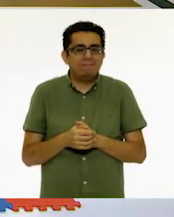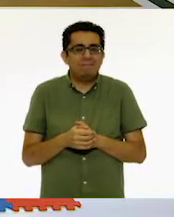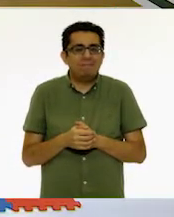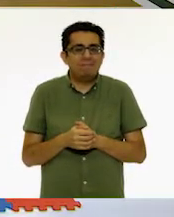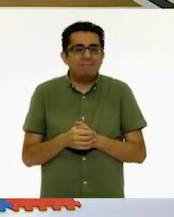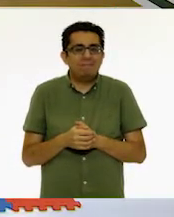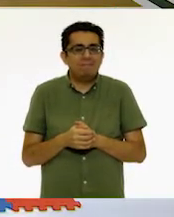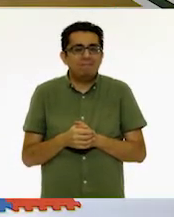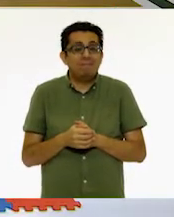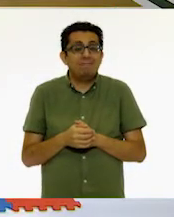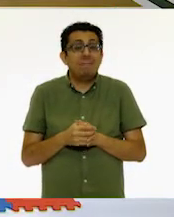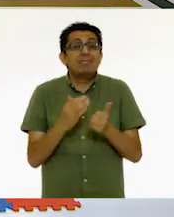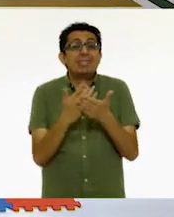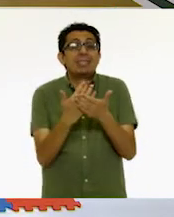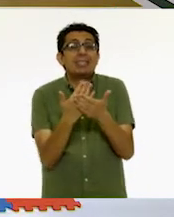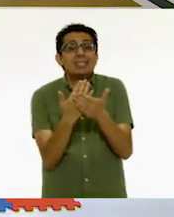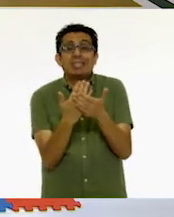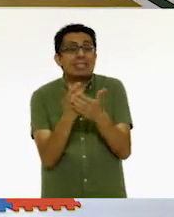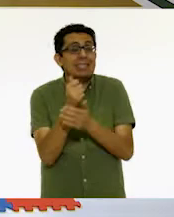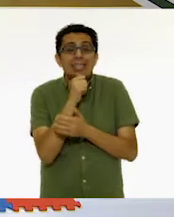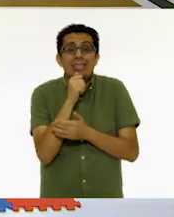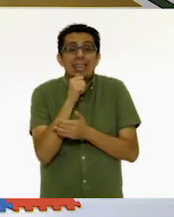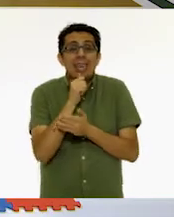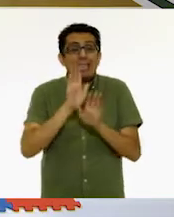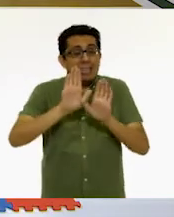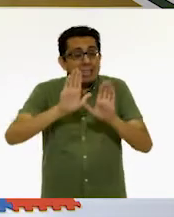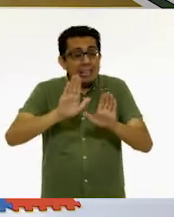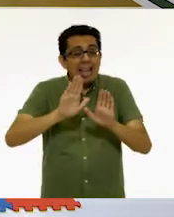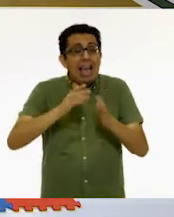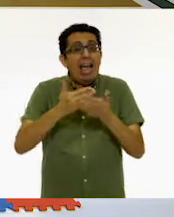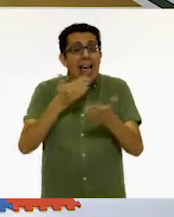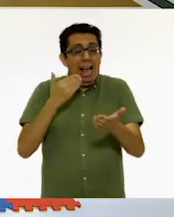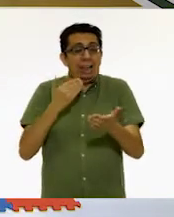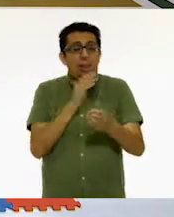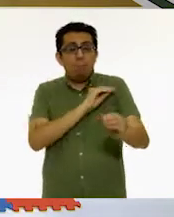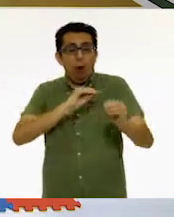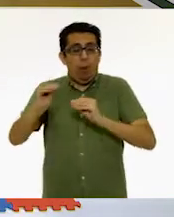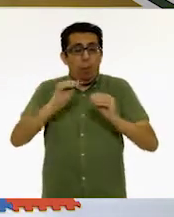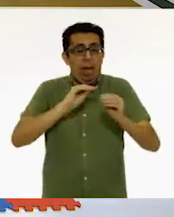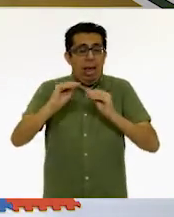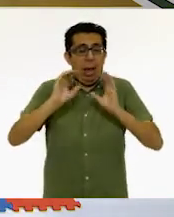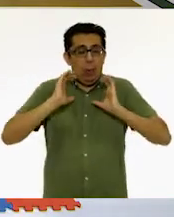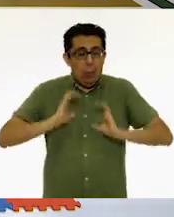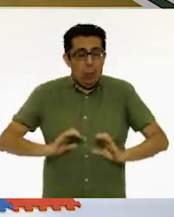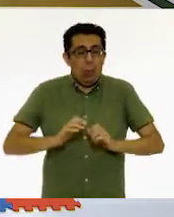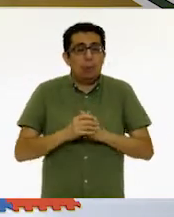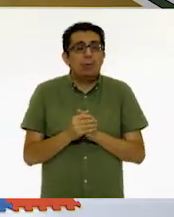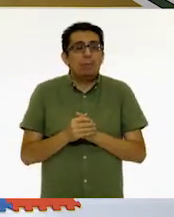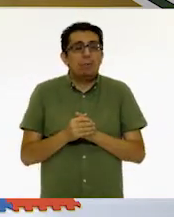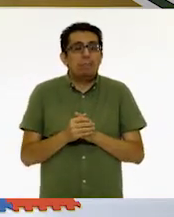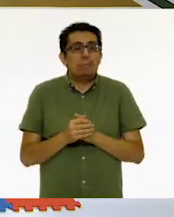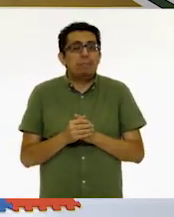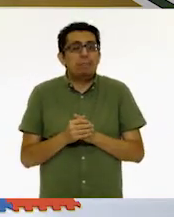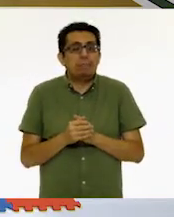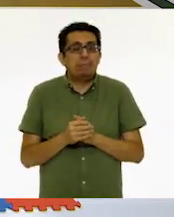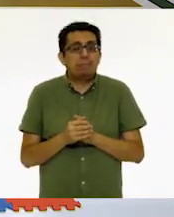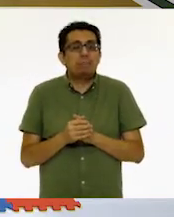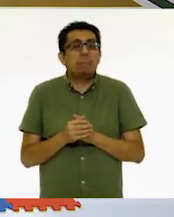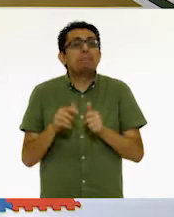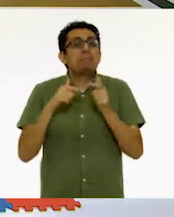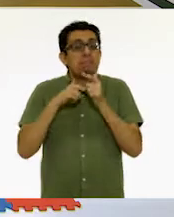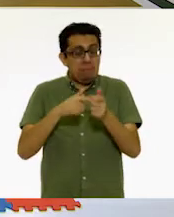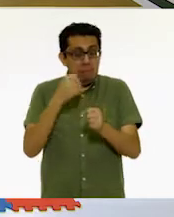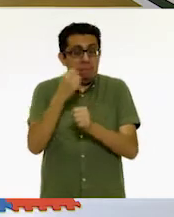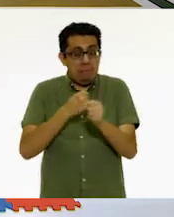¡Ay, no, no, no, no, no! ¡Espérense! Antes tenemos que hacer una pausa activa. Vamos a movernos, acompáñenos. ¡Vénganse! Cierto. Maestra Vané, ¿qué tal si seguimos practicando